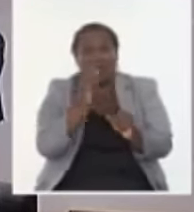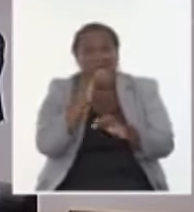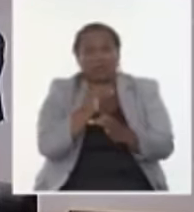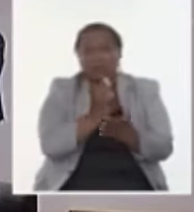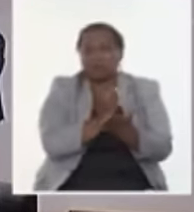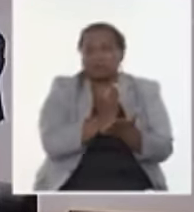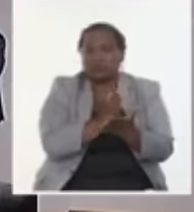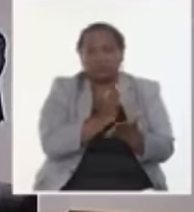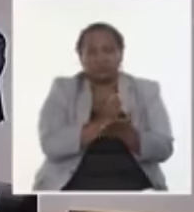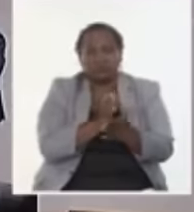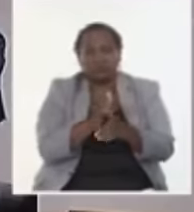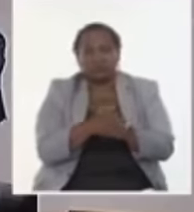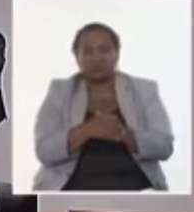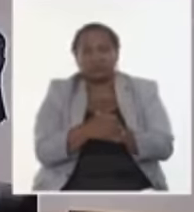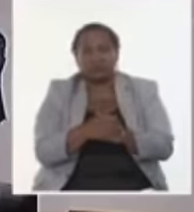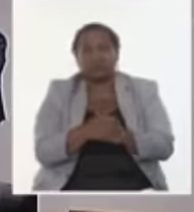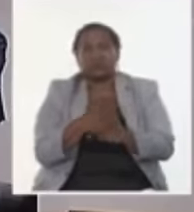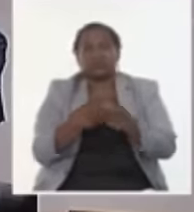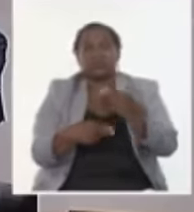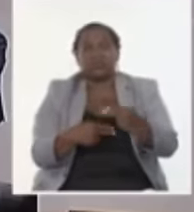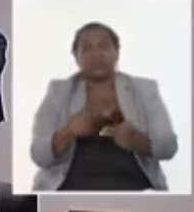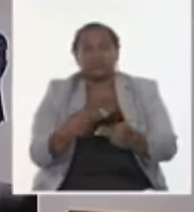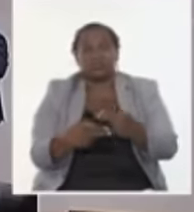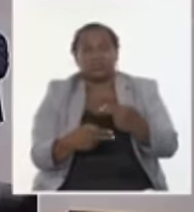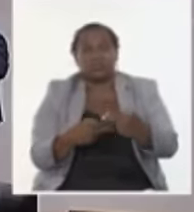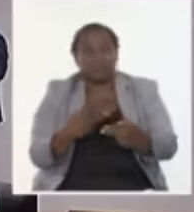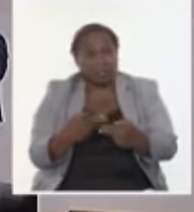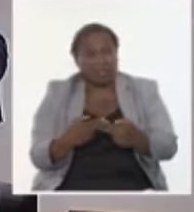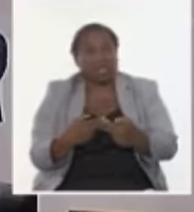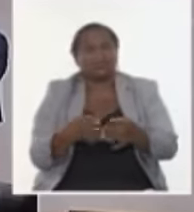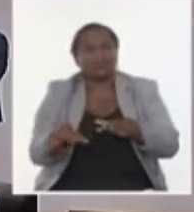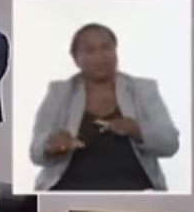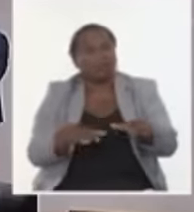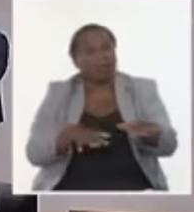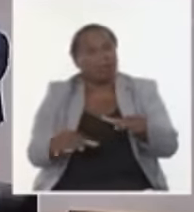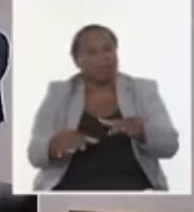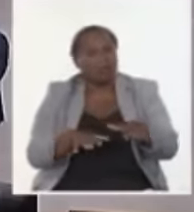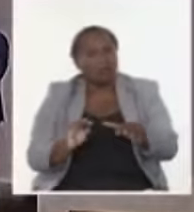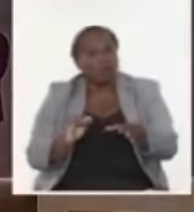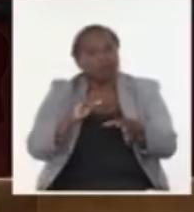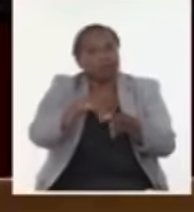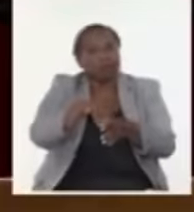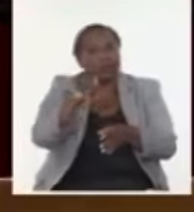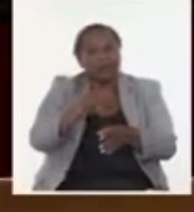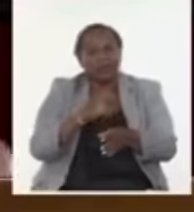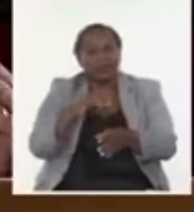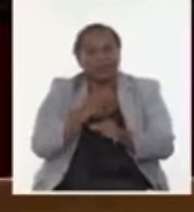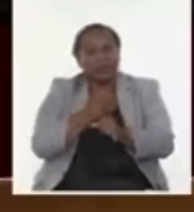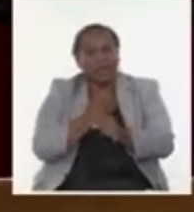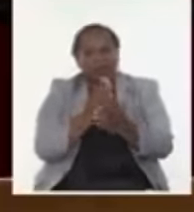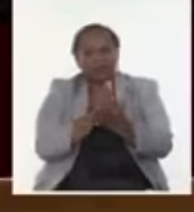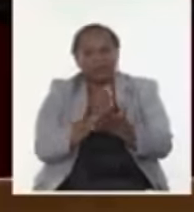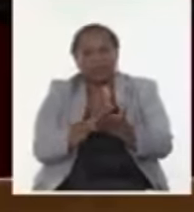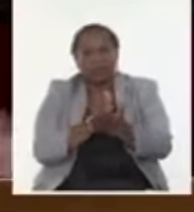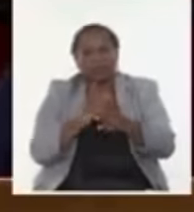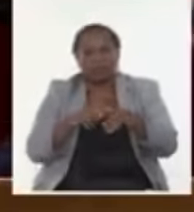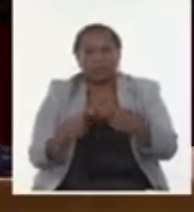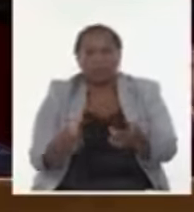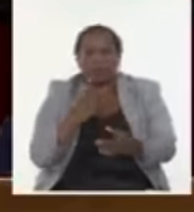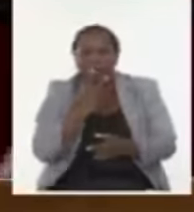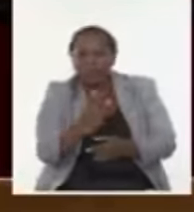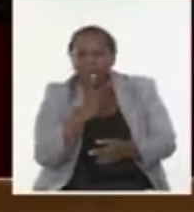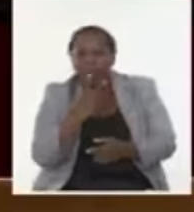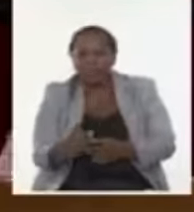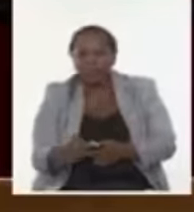trabajo y se realizan acciones para su incorporación. Ese es un asunto que le estamos prestando mucha atención. ¿Por qué